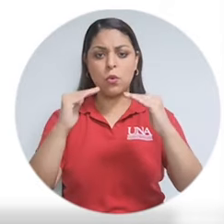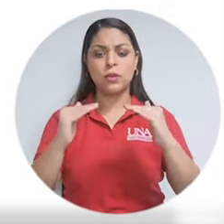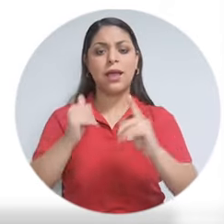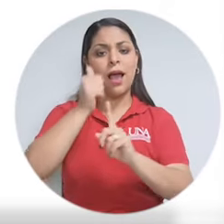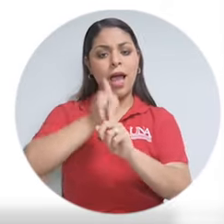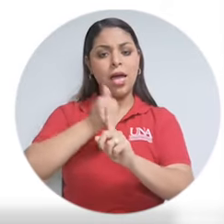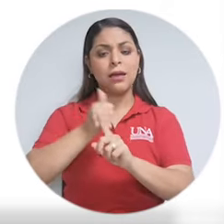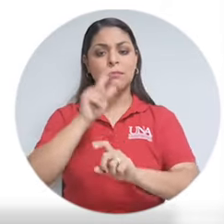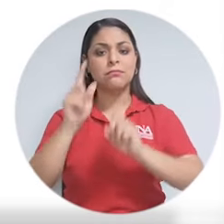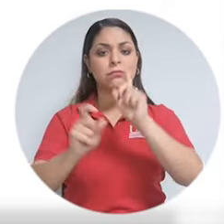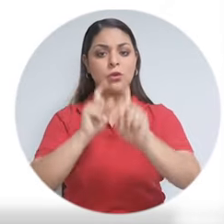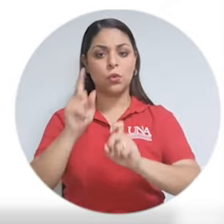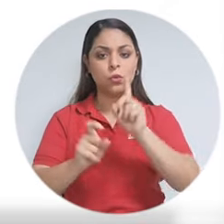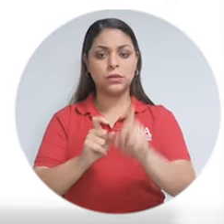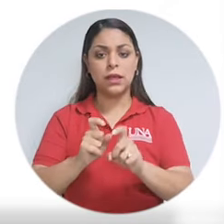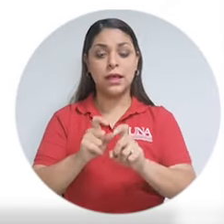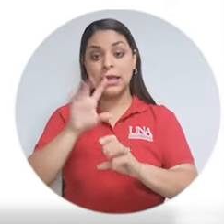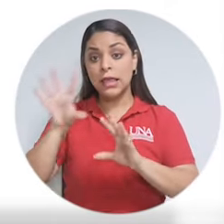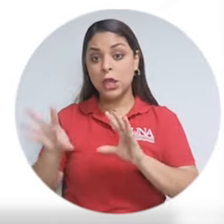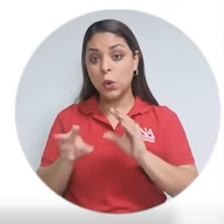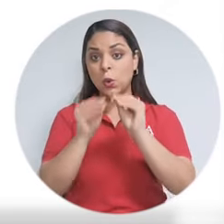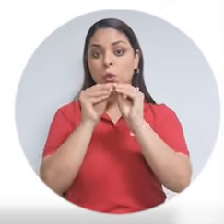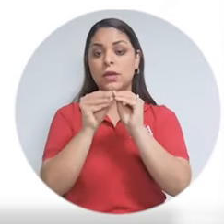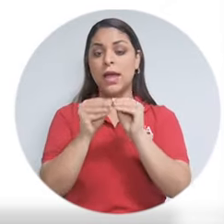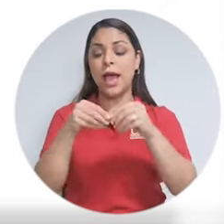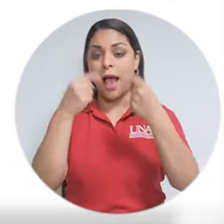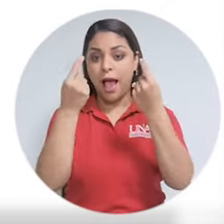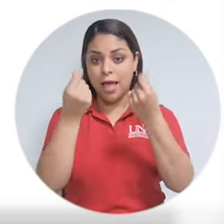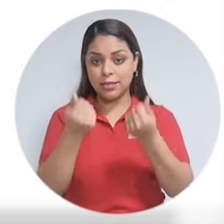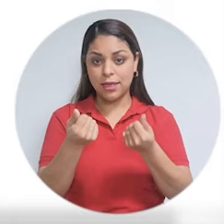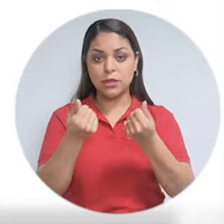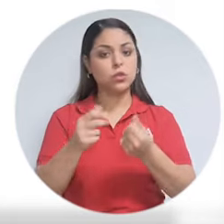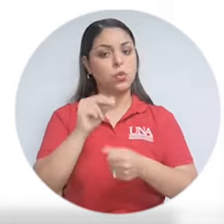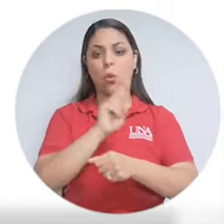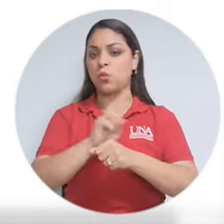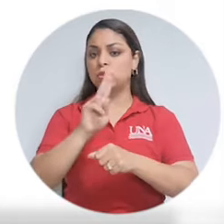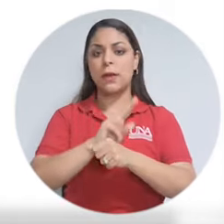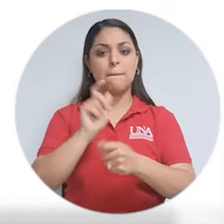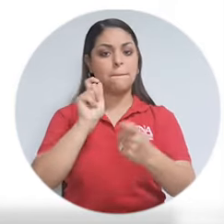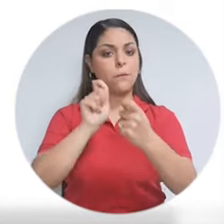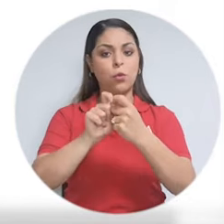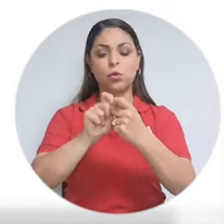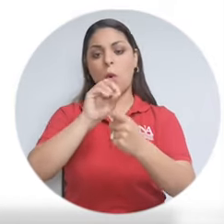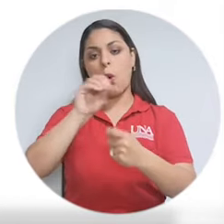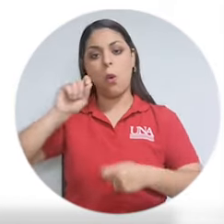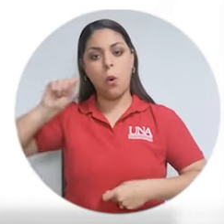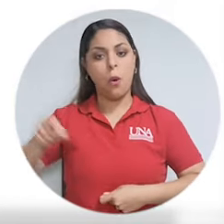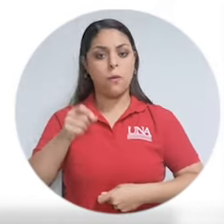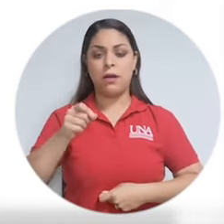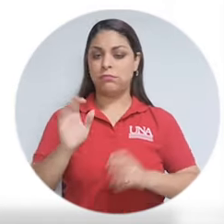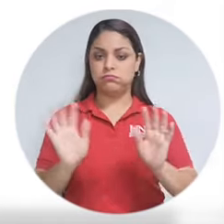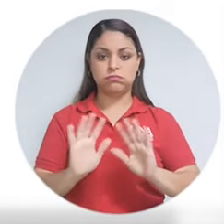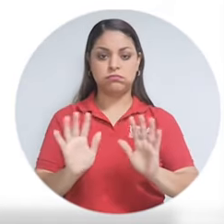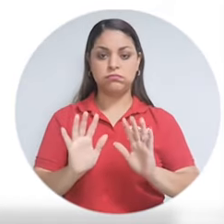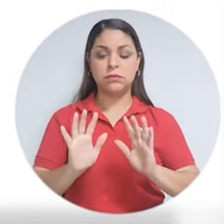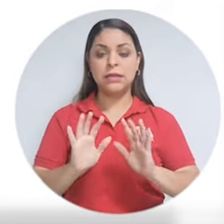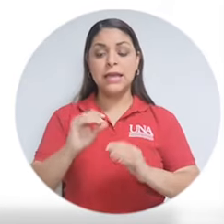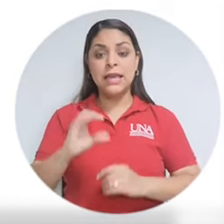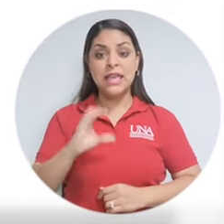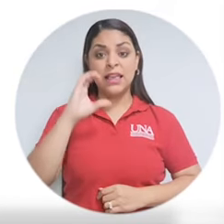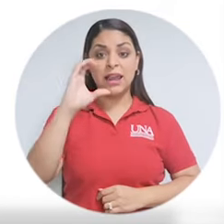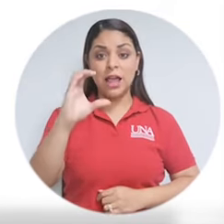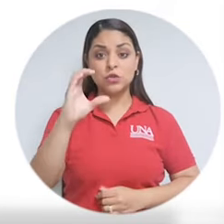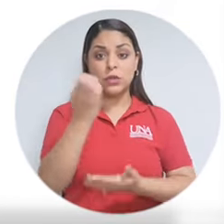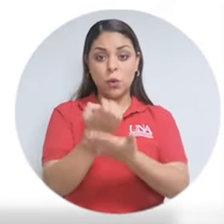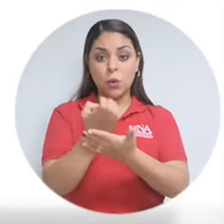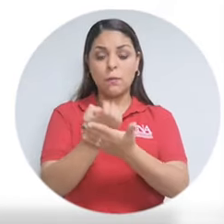pregunta. Al incluir cantidades, no utilice puntos o comas. En los ingresos económicos,